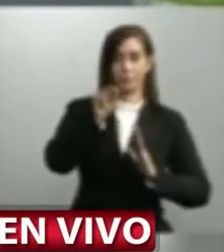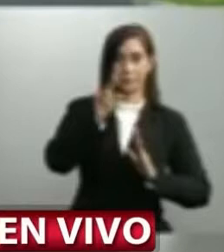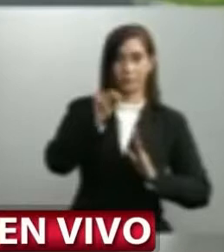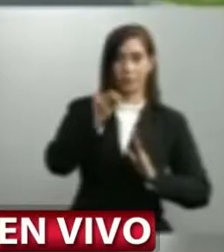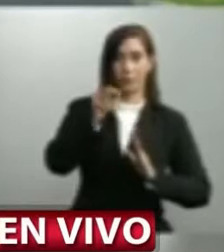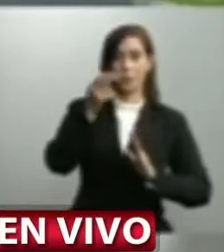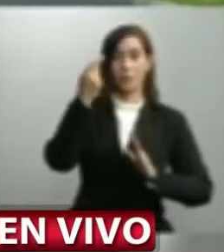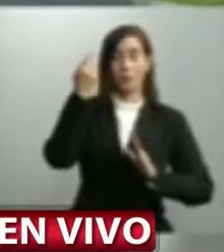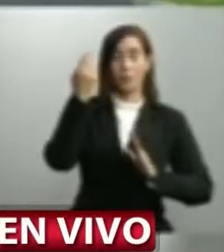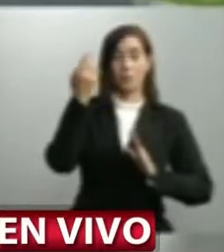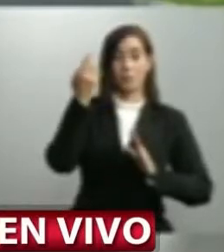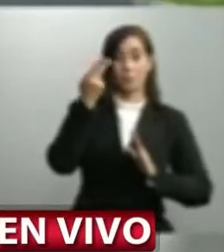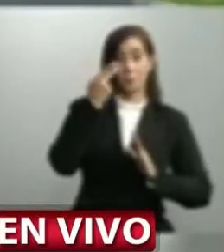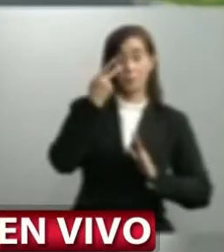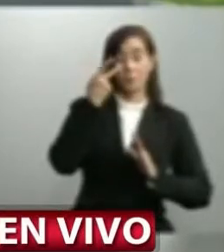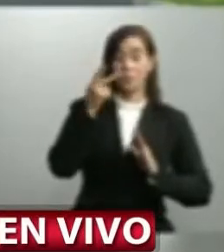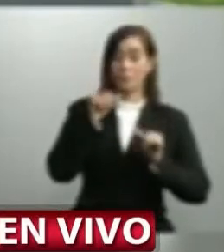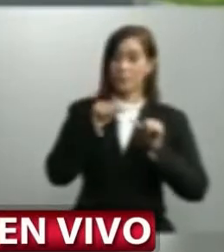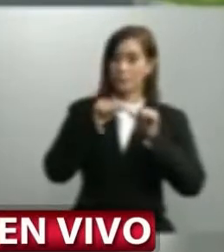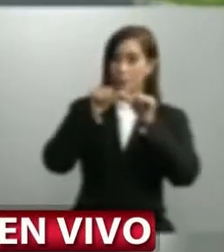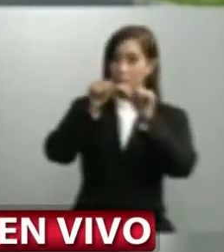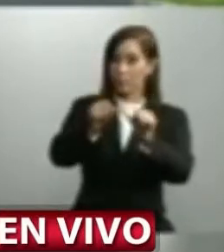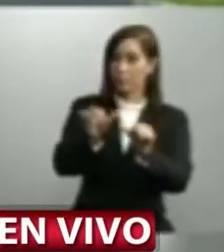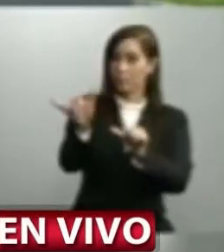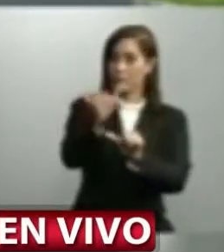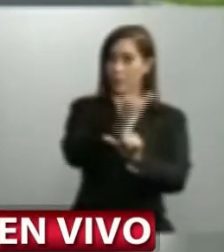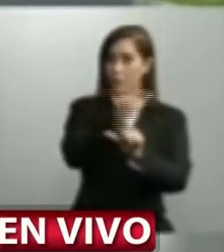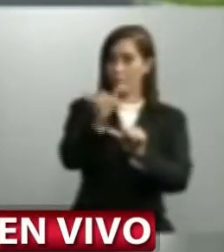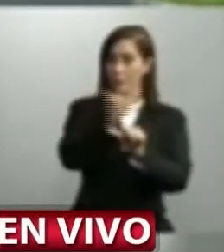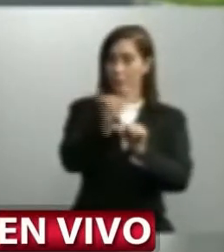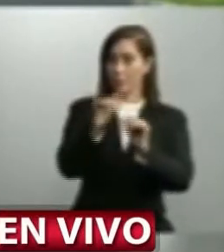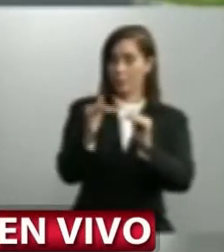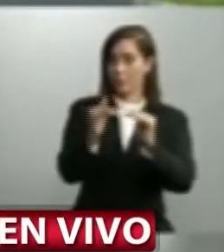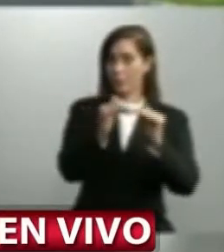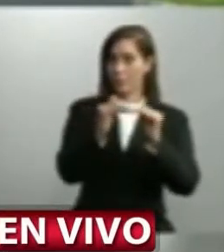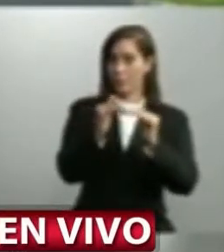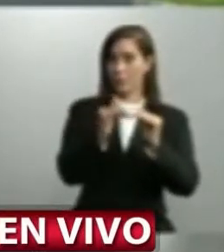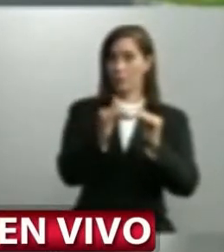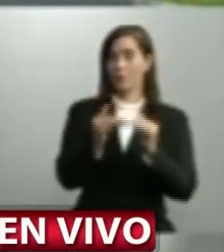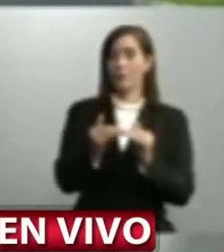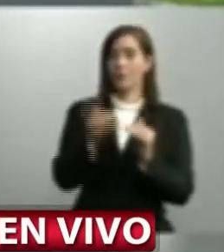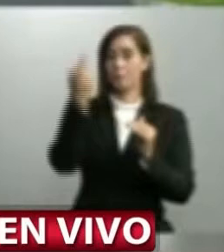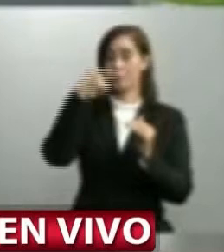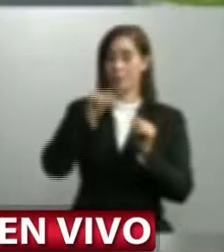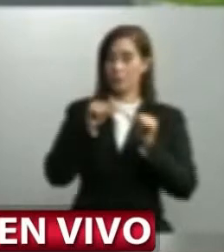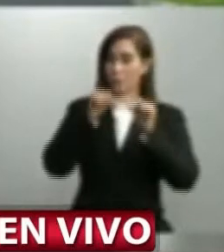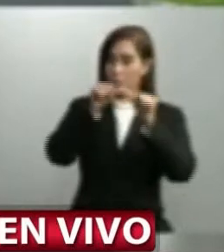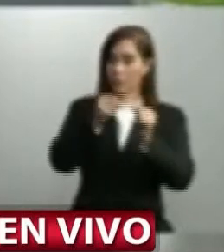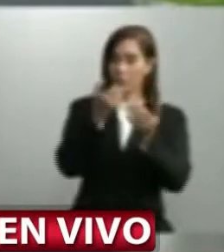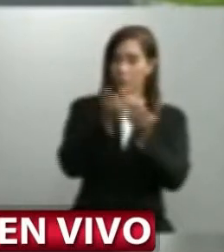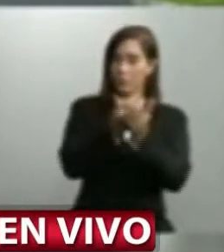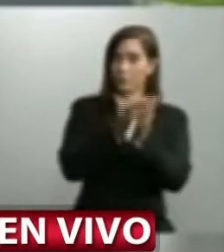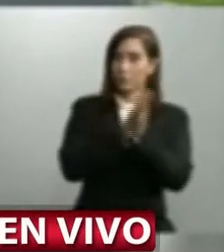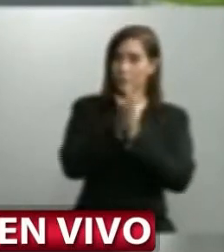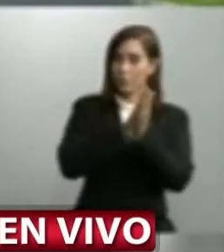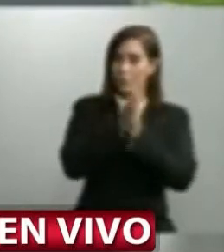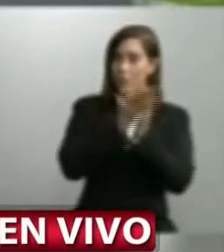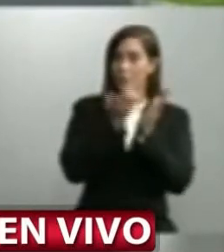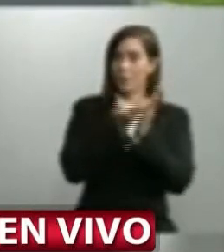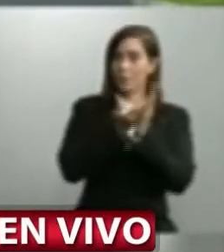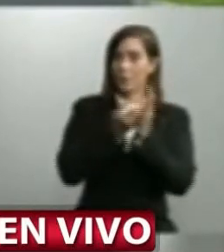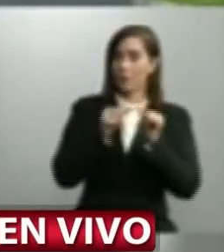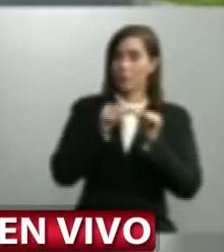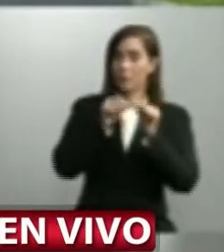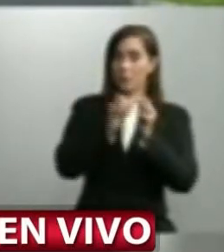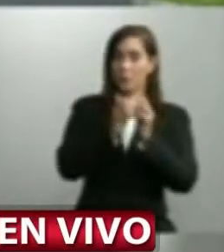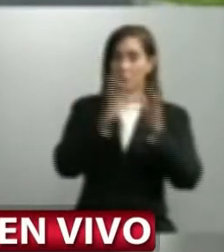que no nos permita seguir en el descalamiento económico que estamos caminando en estos momentos, y